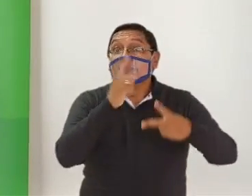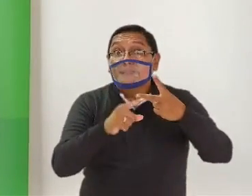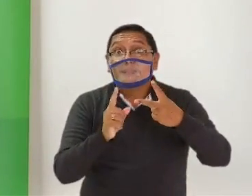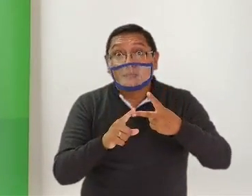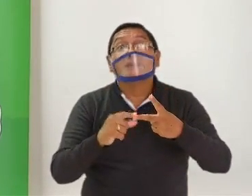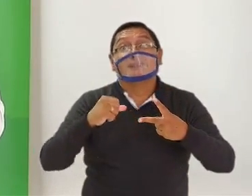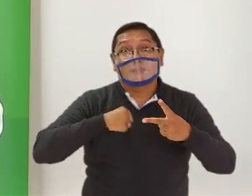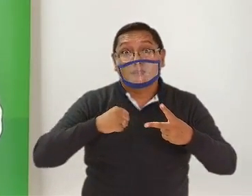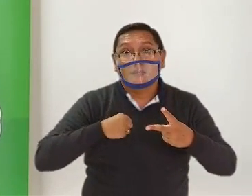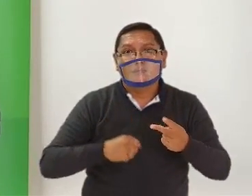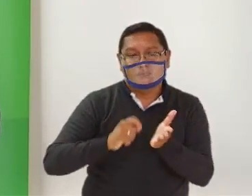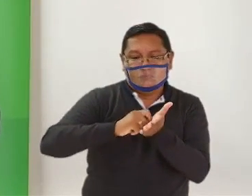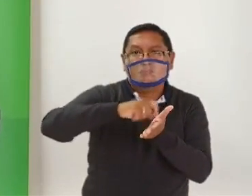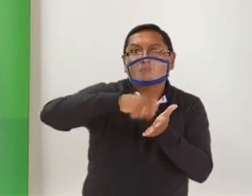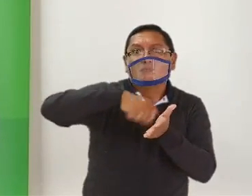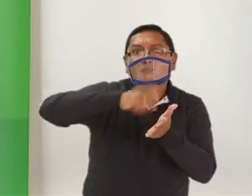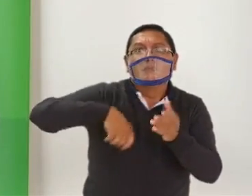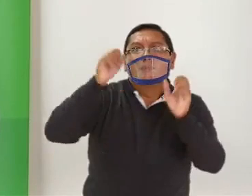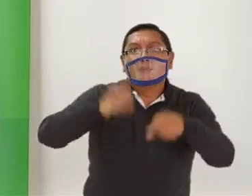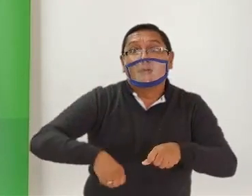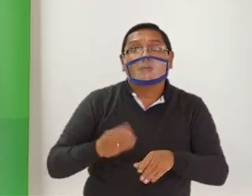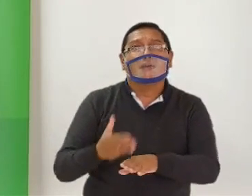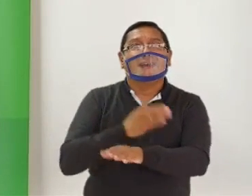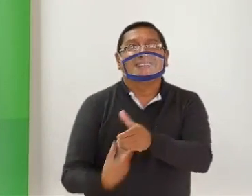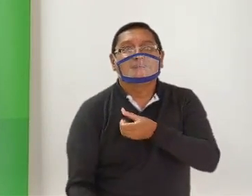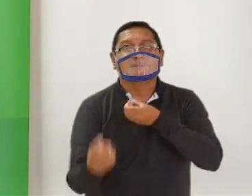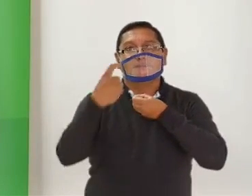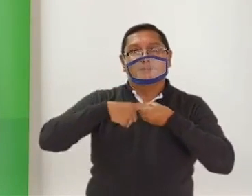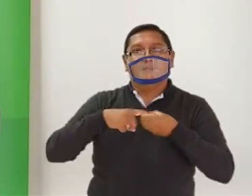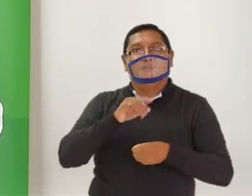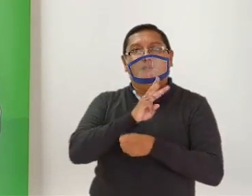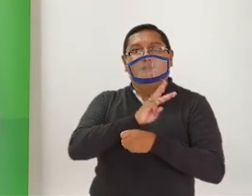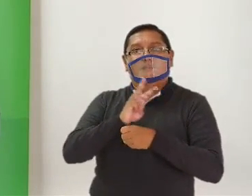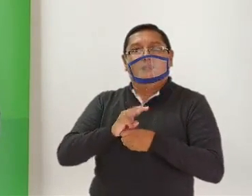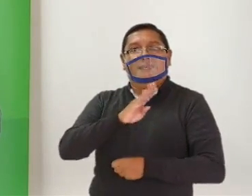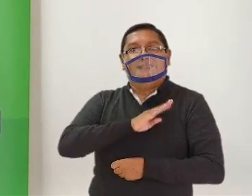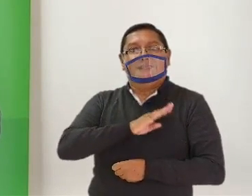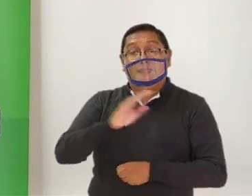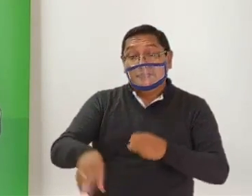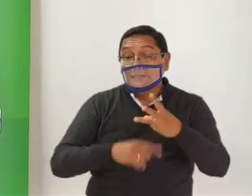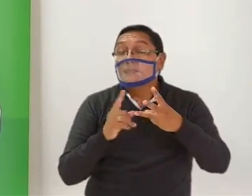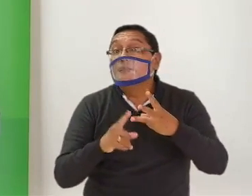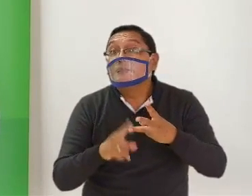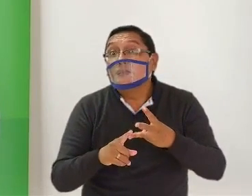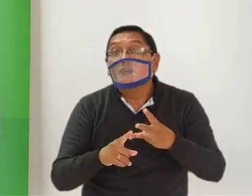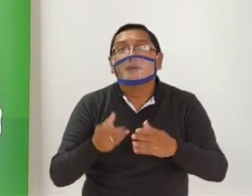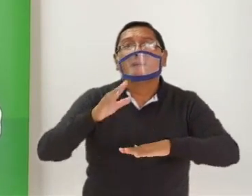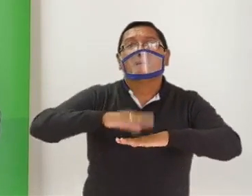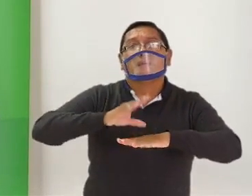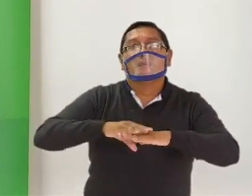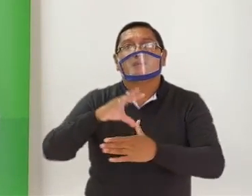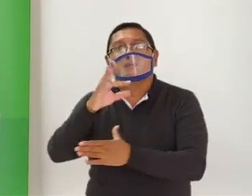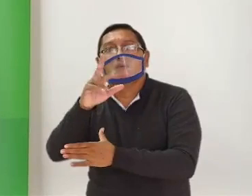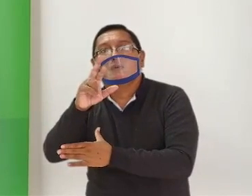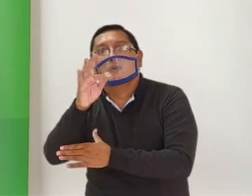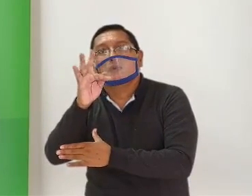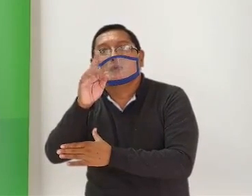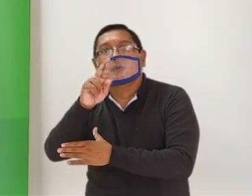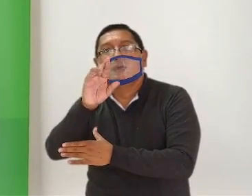de seguridad registrado debidamente en la plataforma de la alcaldía y deben tener activo el permiso en el sistema